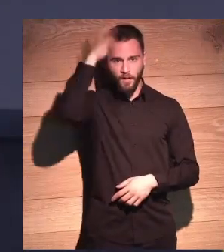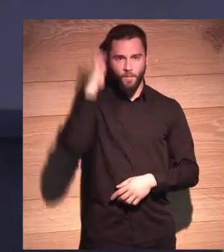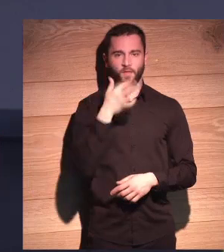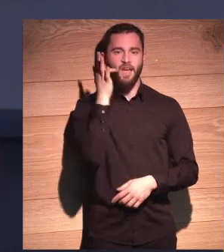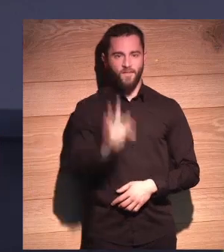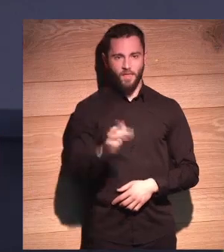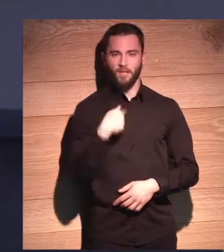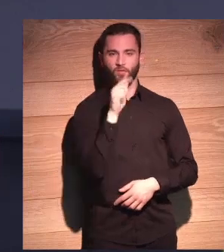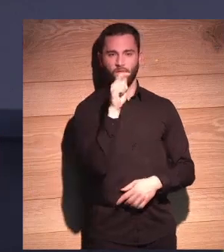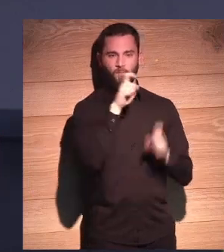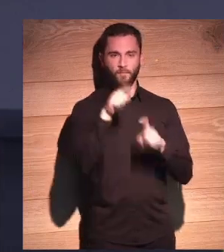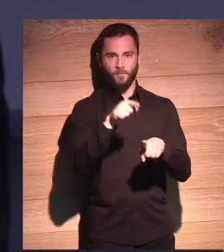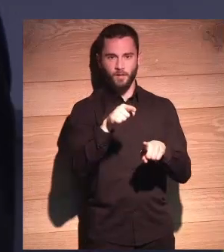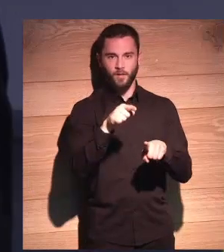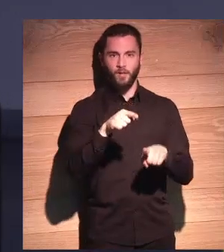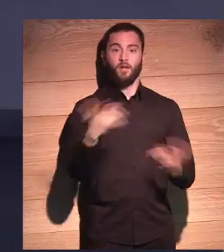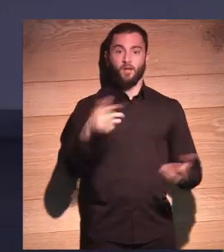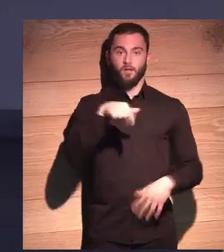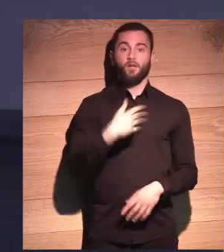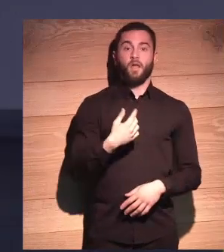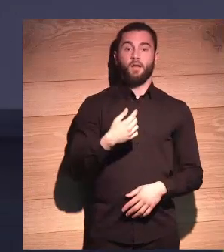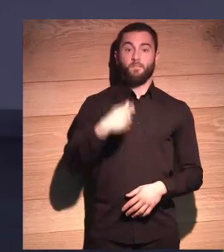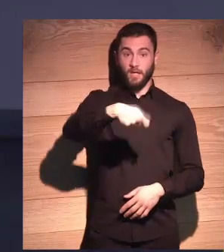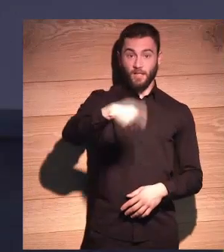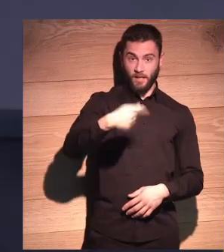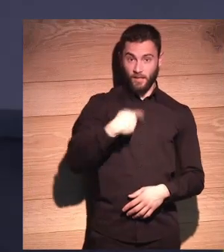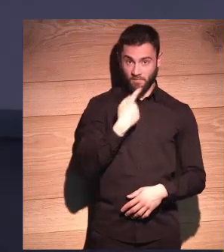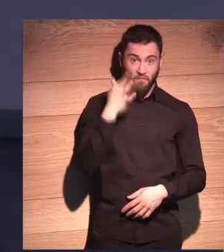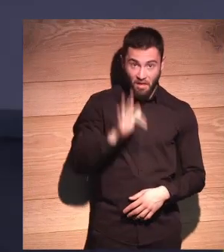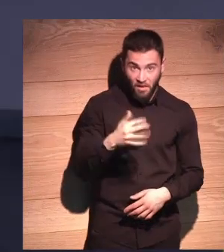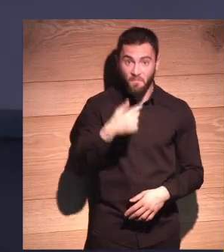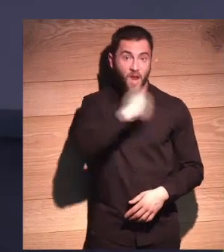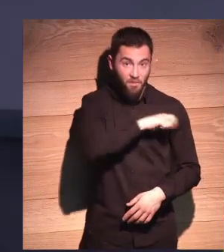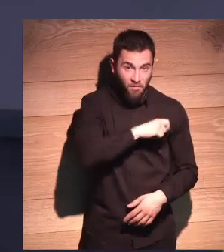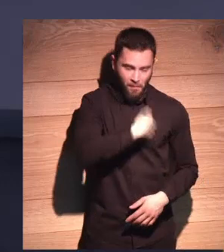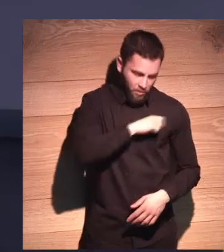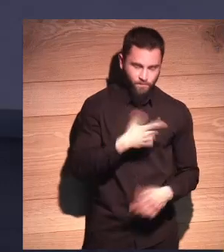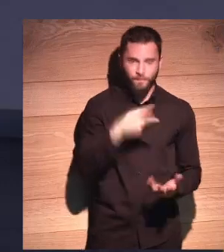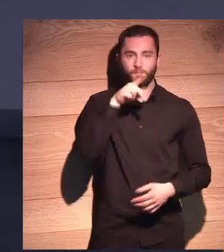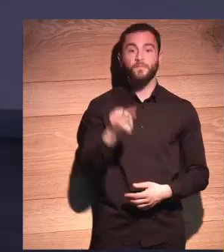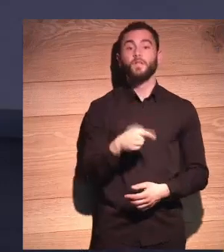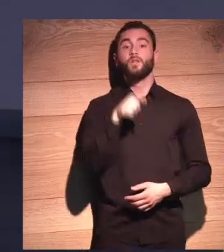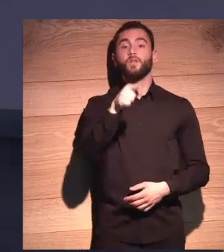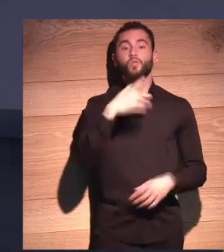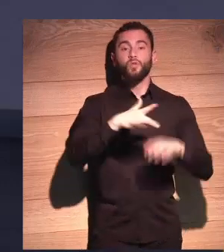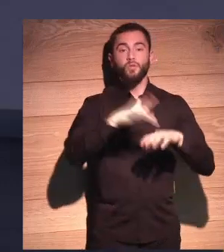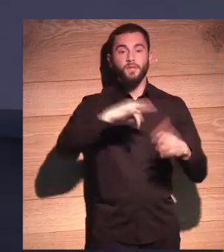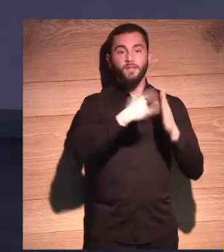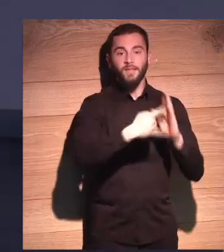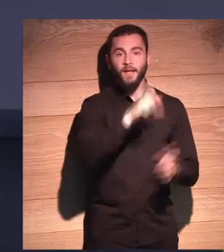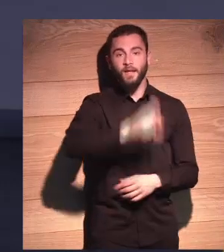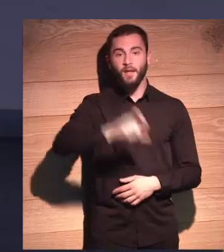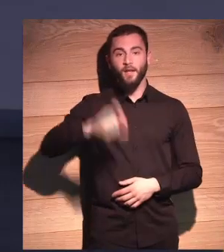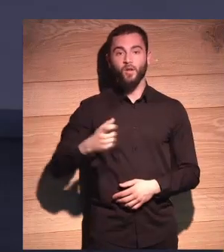Francesa, Monsieur le Président, lo digo en español, ¿no? ¿Usted sabe cuántos técnicos digitales tiene la